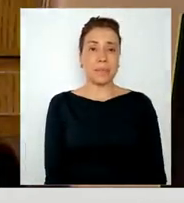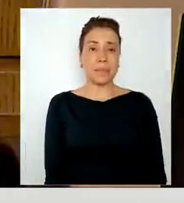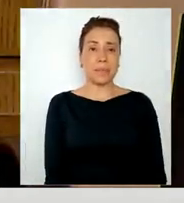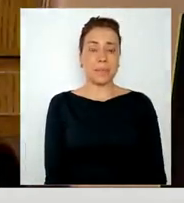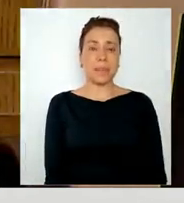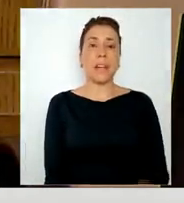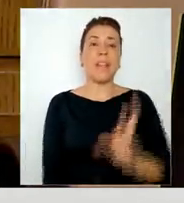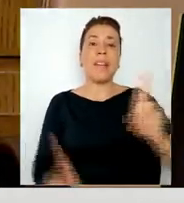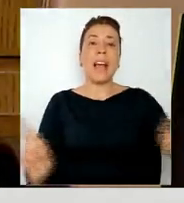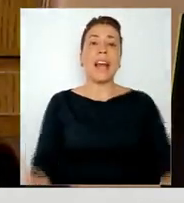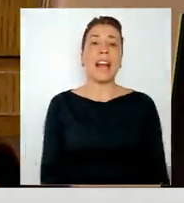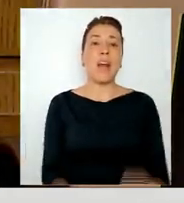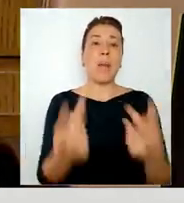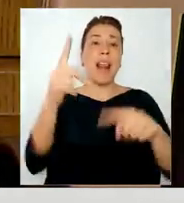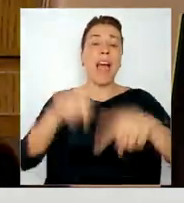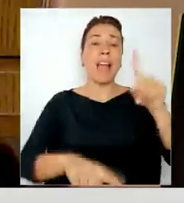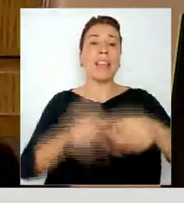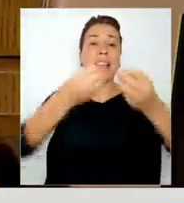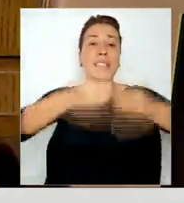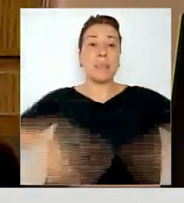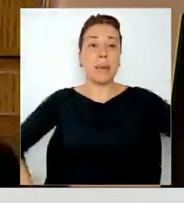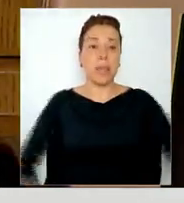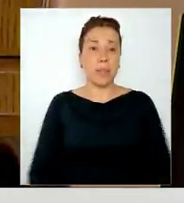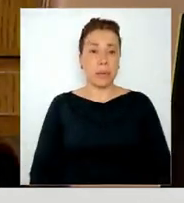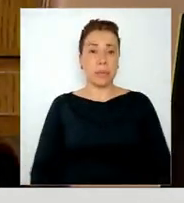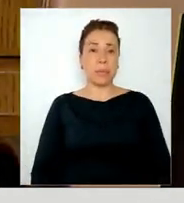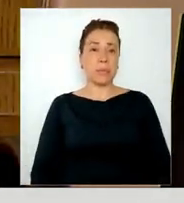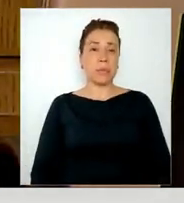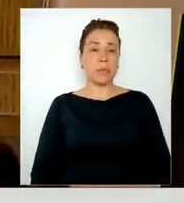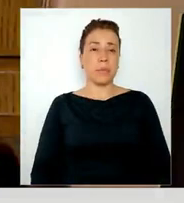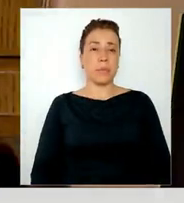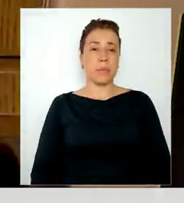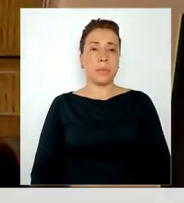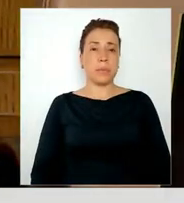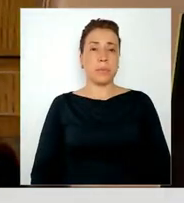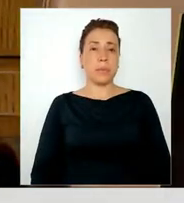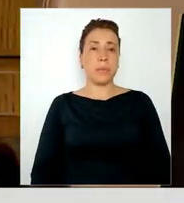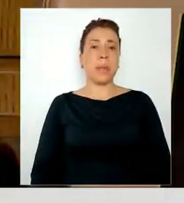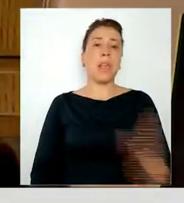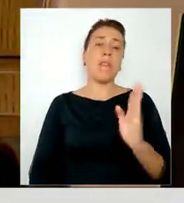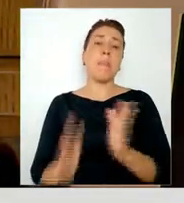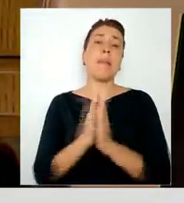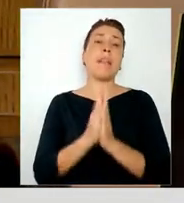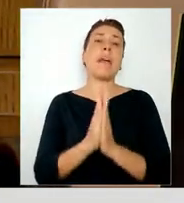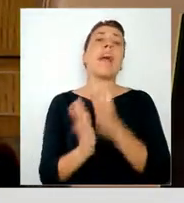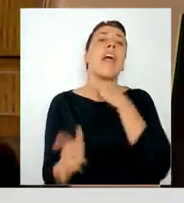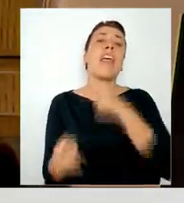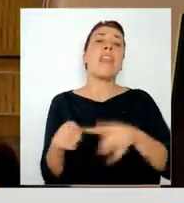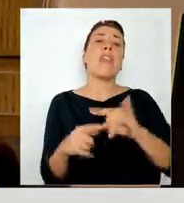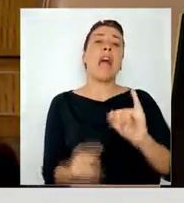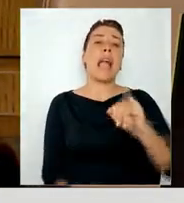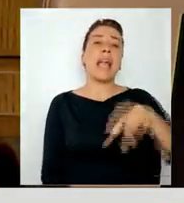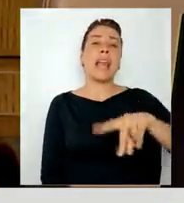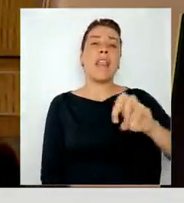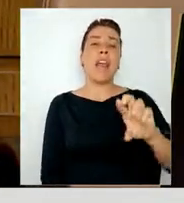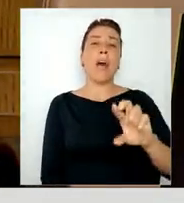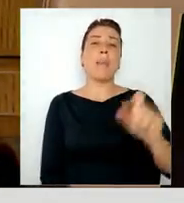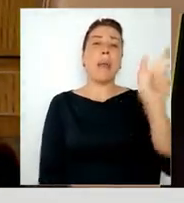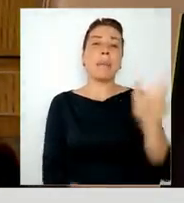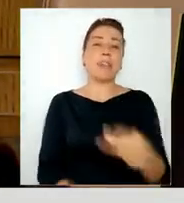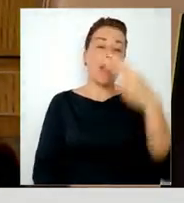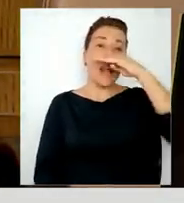suelos perdidos que tienen que condonarse las deudas de inda para los agricultores Qué tienen que permitirse el acceso